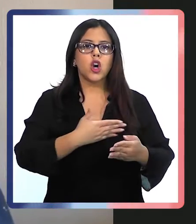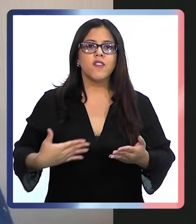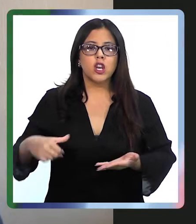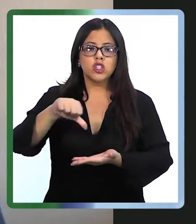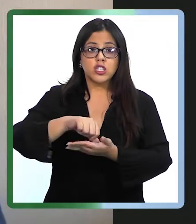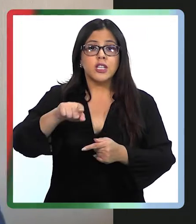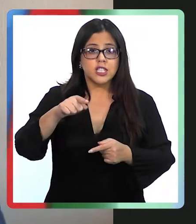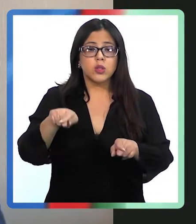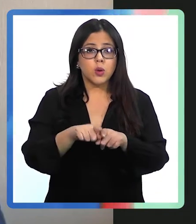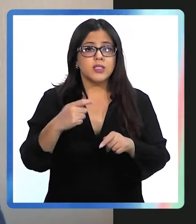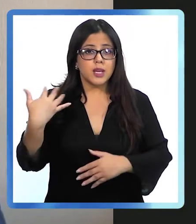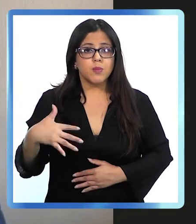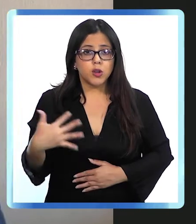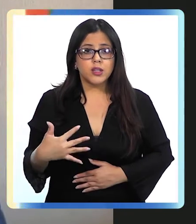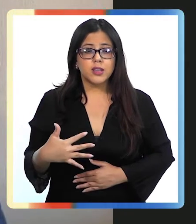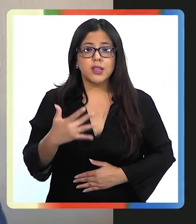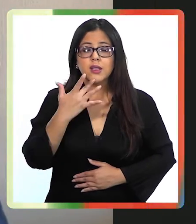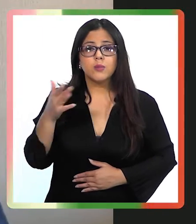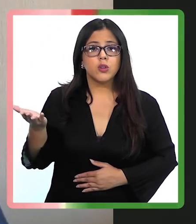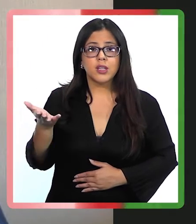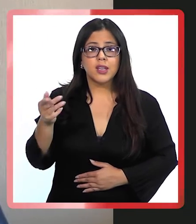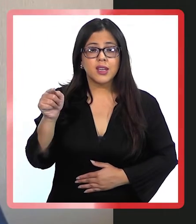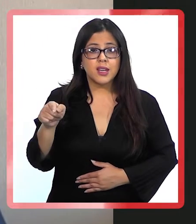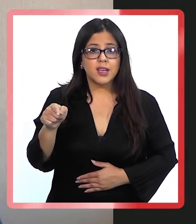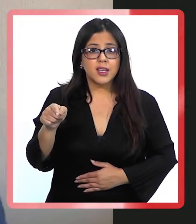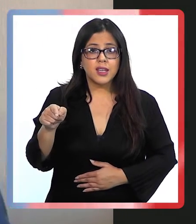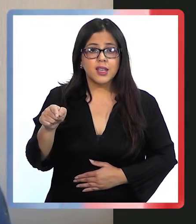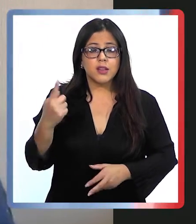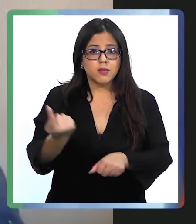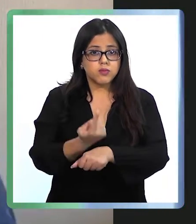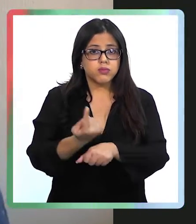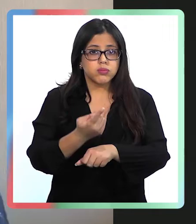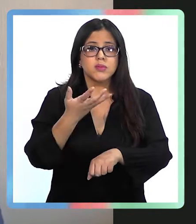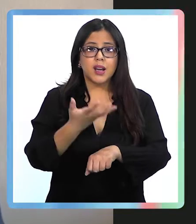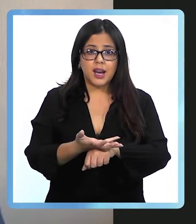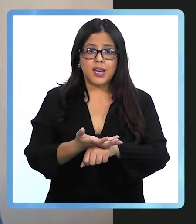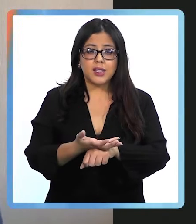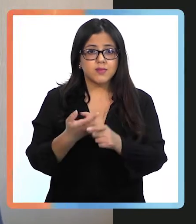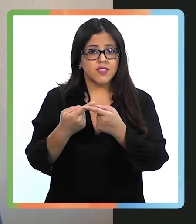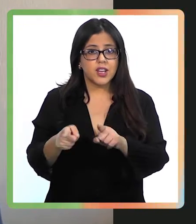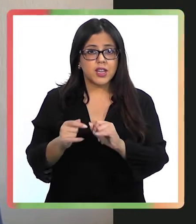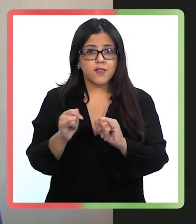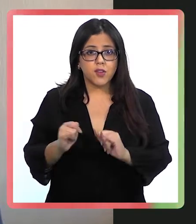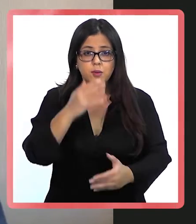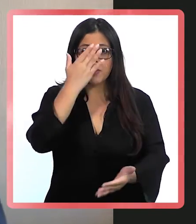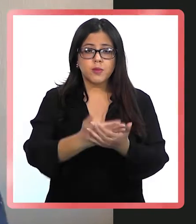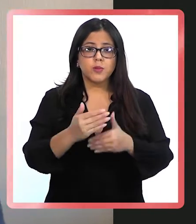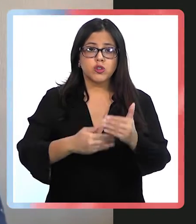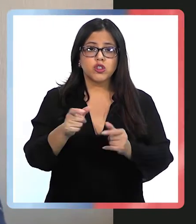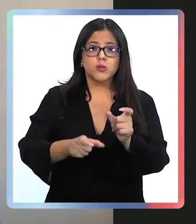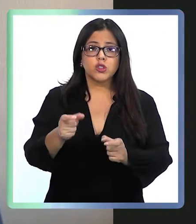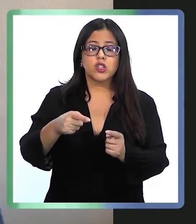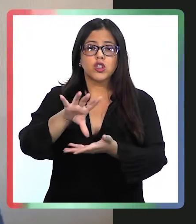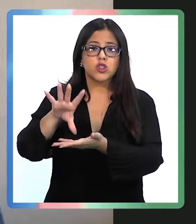poco lo que valoramos, ¿no? Que desde Interior ha tenido un diálogo distinto, una forma, un estilo distinto de enfrentar este proceso migratorio, que es